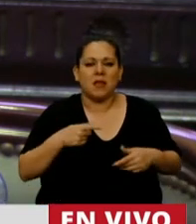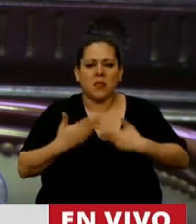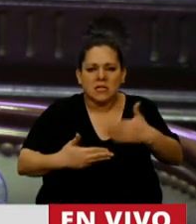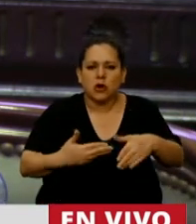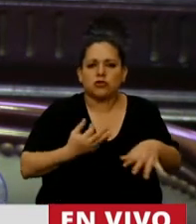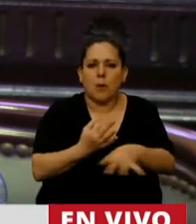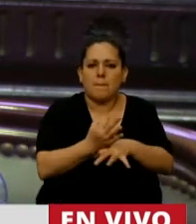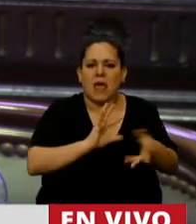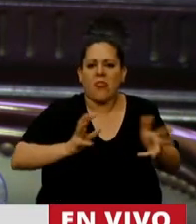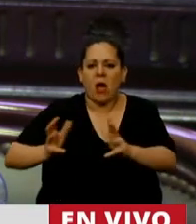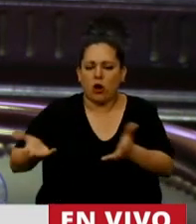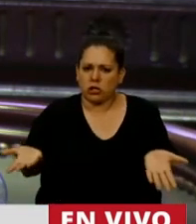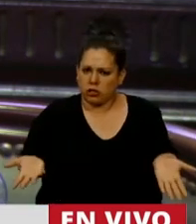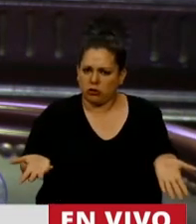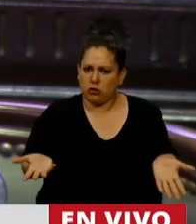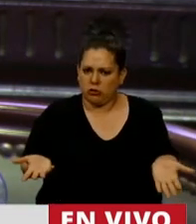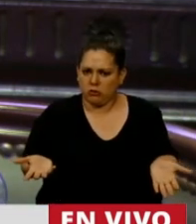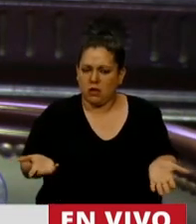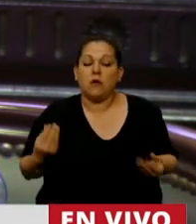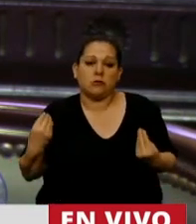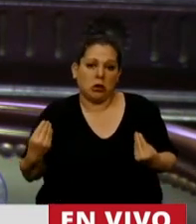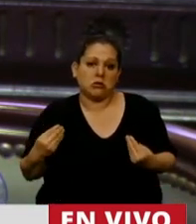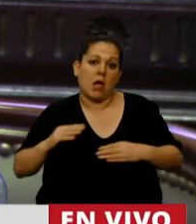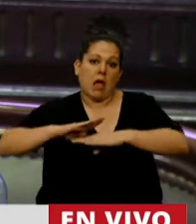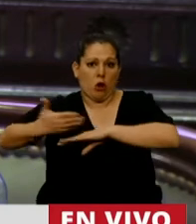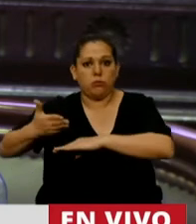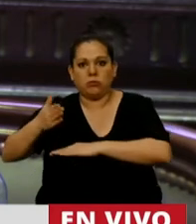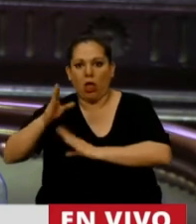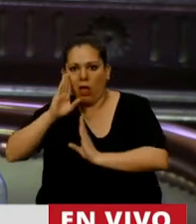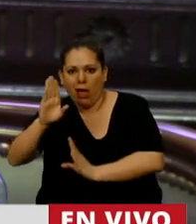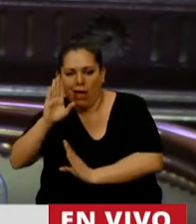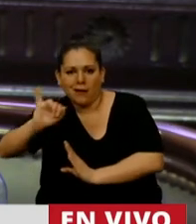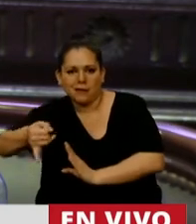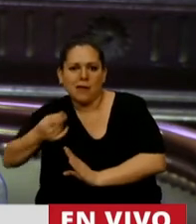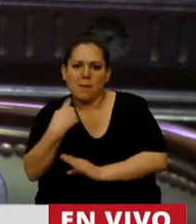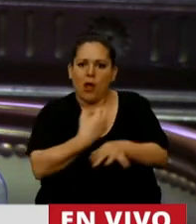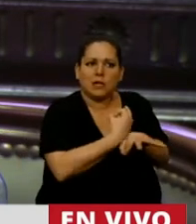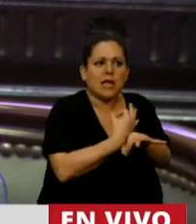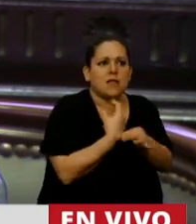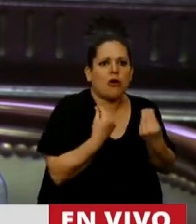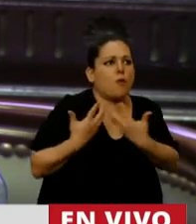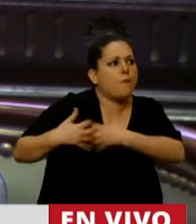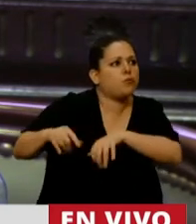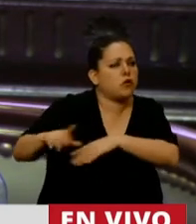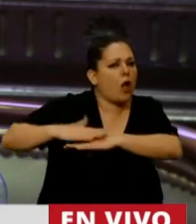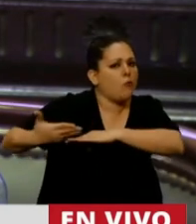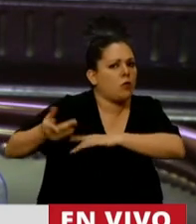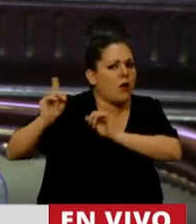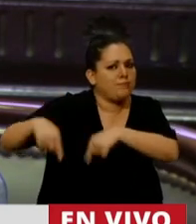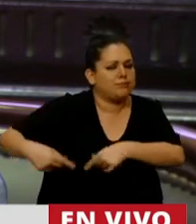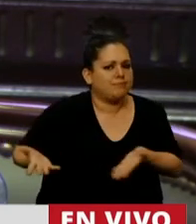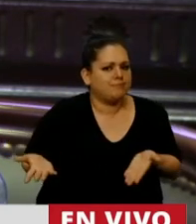un 39.5%. Entonces, le damos el fierro de la computadora, pero no les enseñamos cómo usarlo, no capacitamos a los docentes. ¿Qué